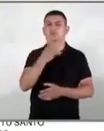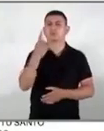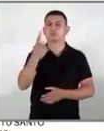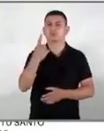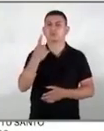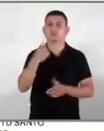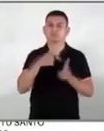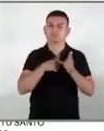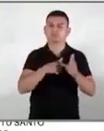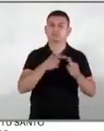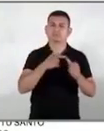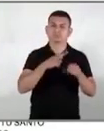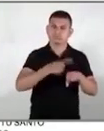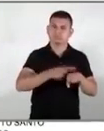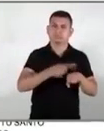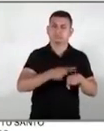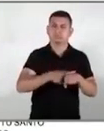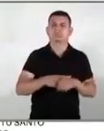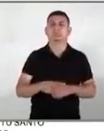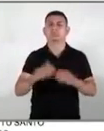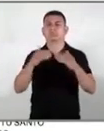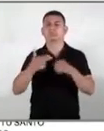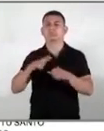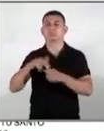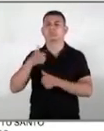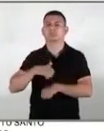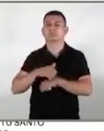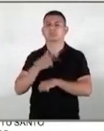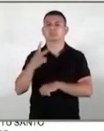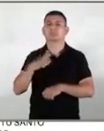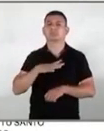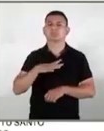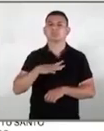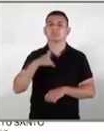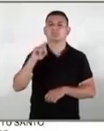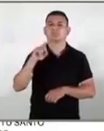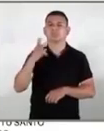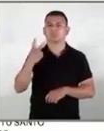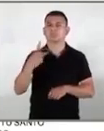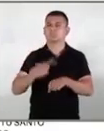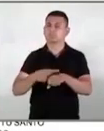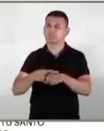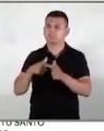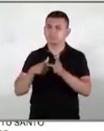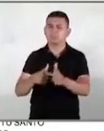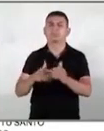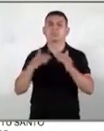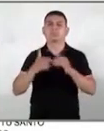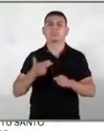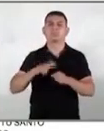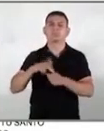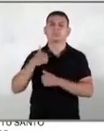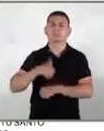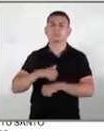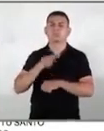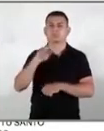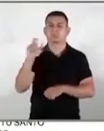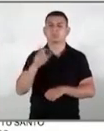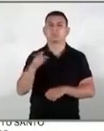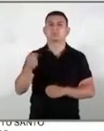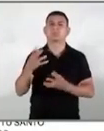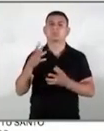casos activos todavía, la jurisdicción sanitaria 2 tiene 32 casos, la jurisdicción 3 de